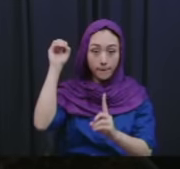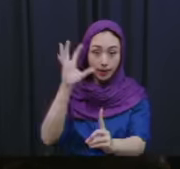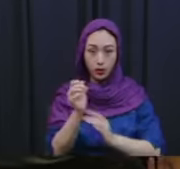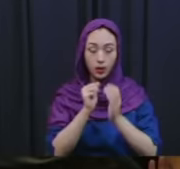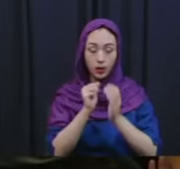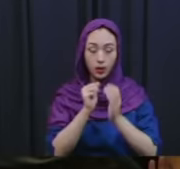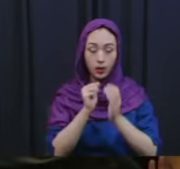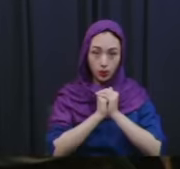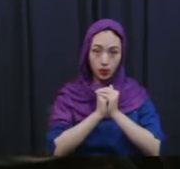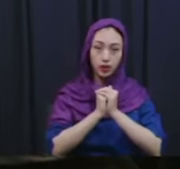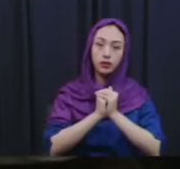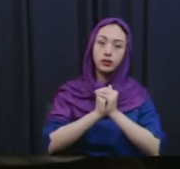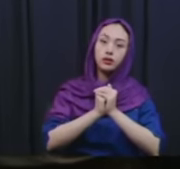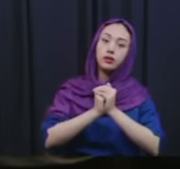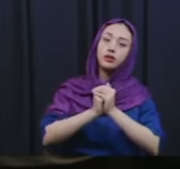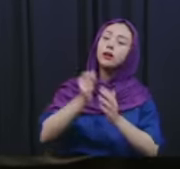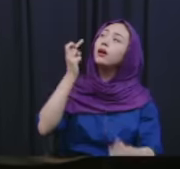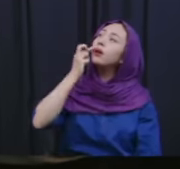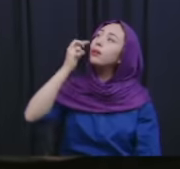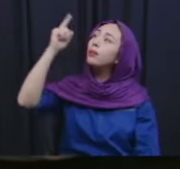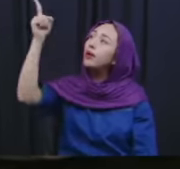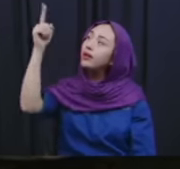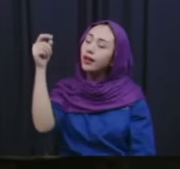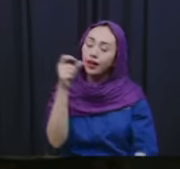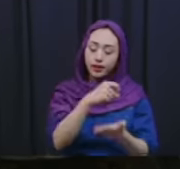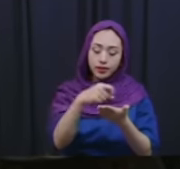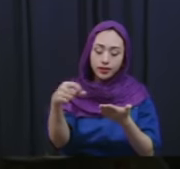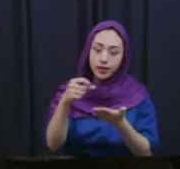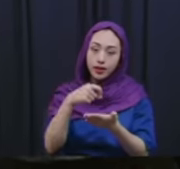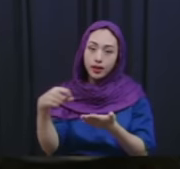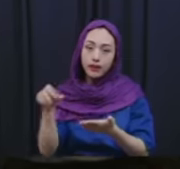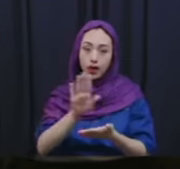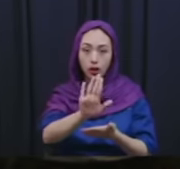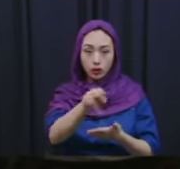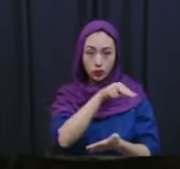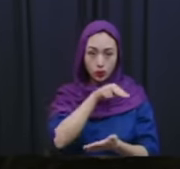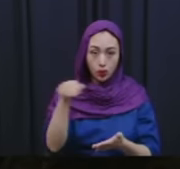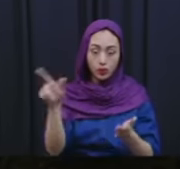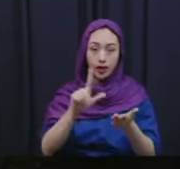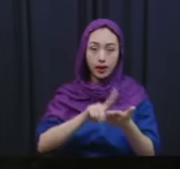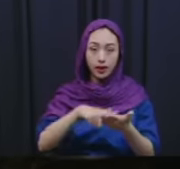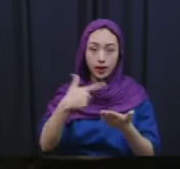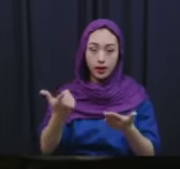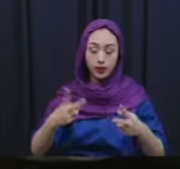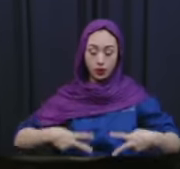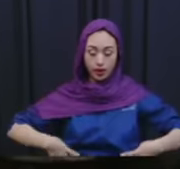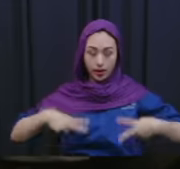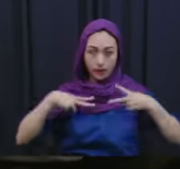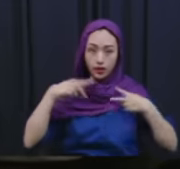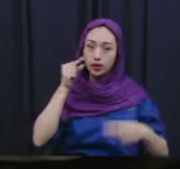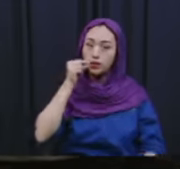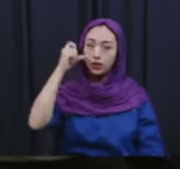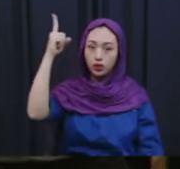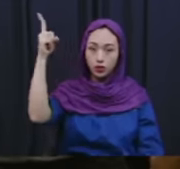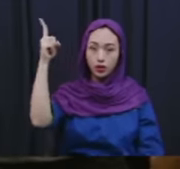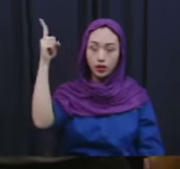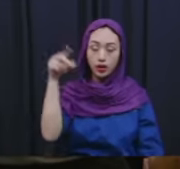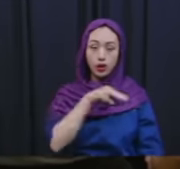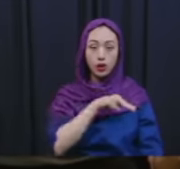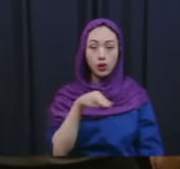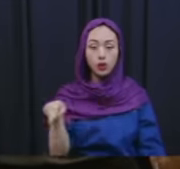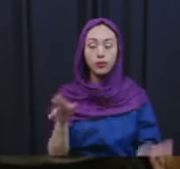Señor Escribe su nombre en el libro de la vida señor en el nombre de